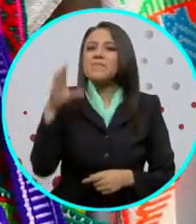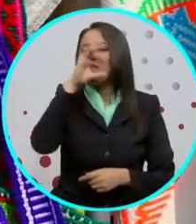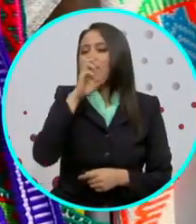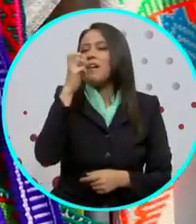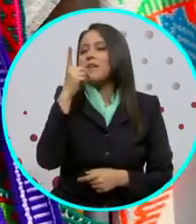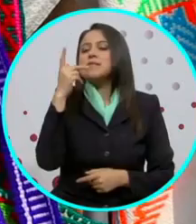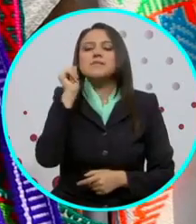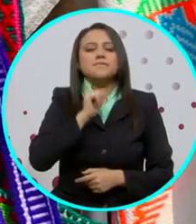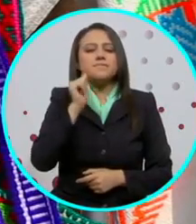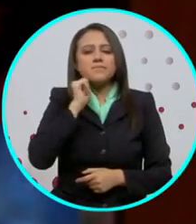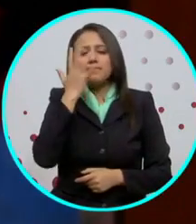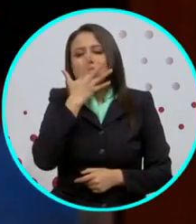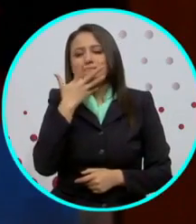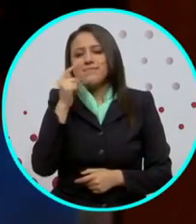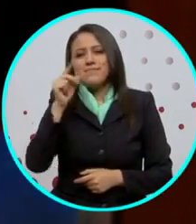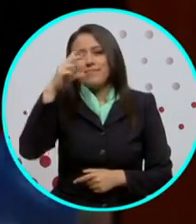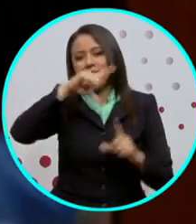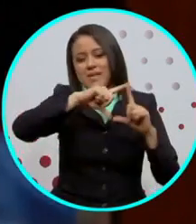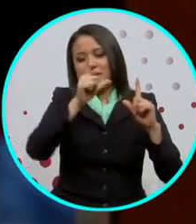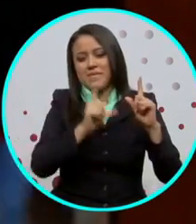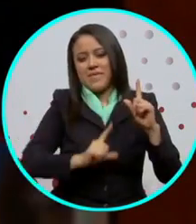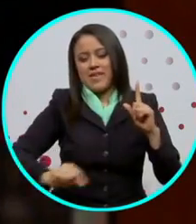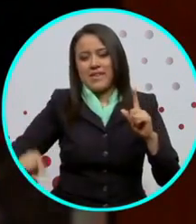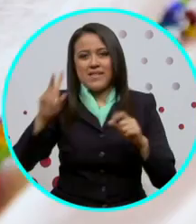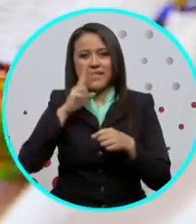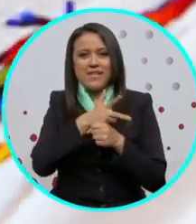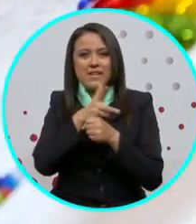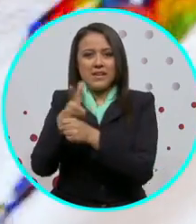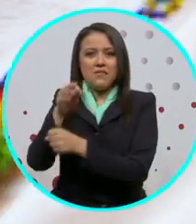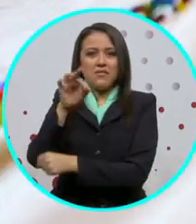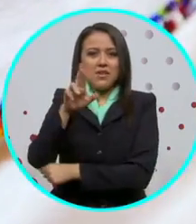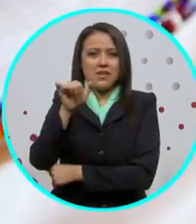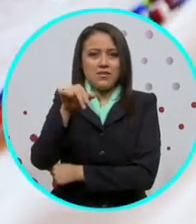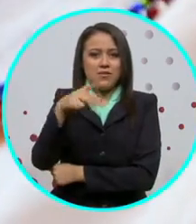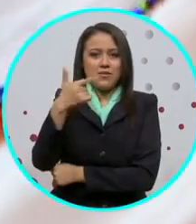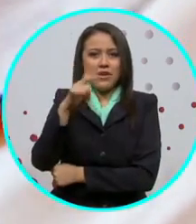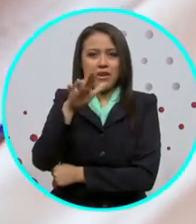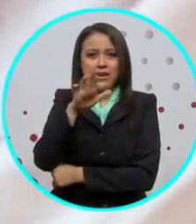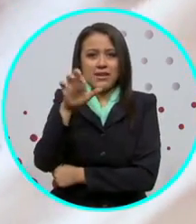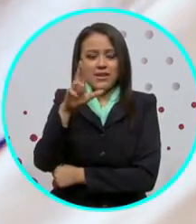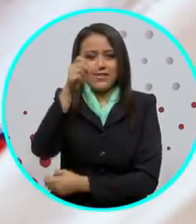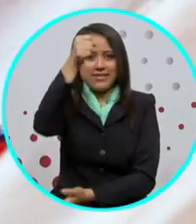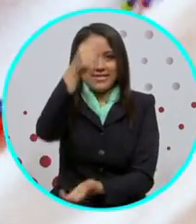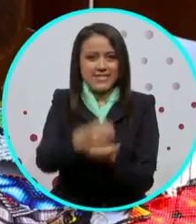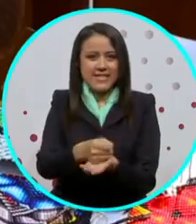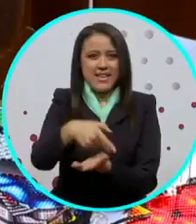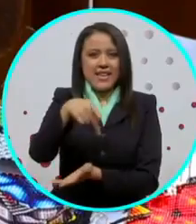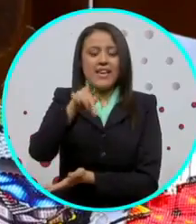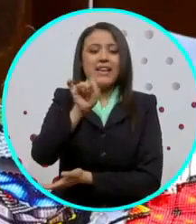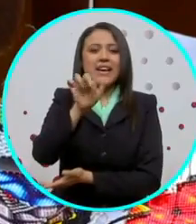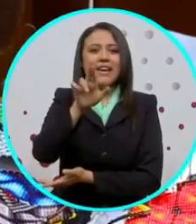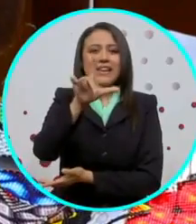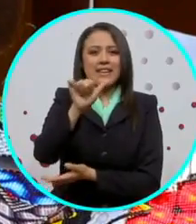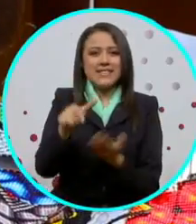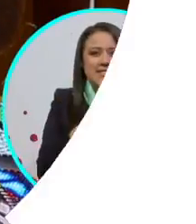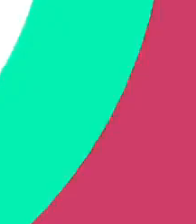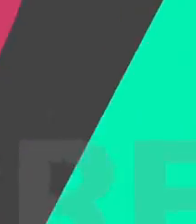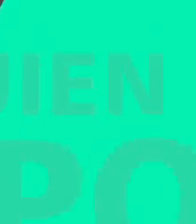duda una joya de nuestro México. En la cámara, Fernando Guerrero, para Quien Corresponda, Calle Sandoval.